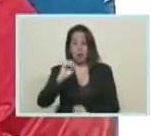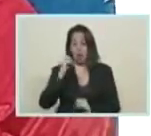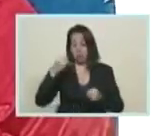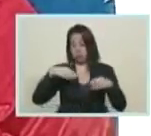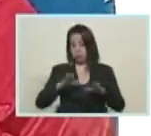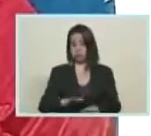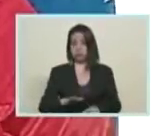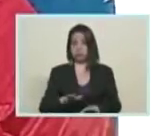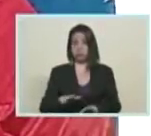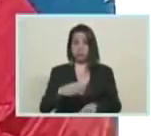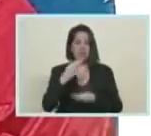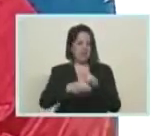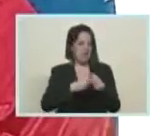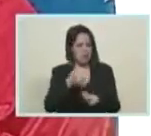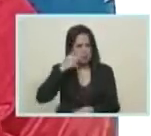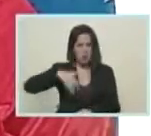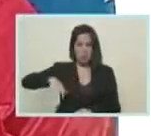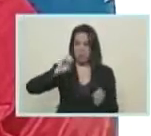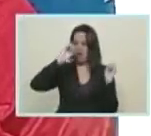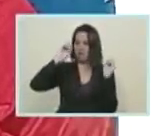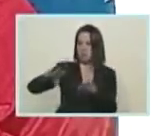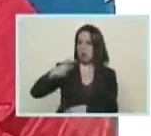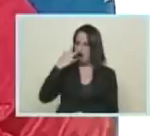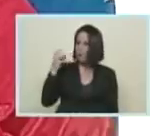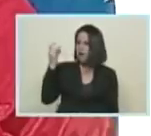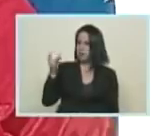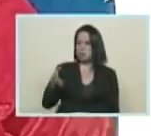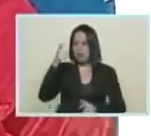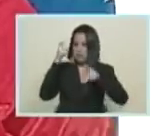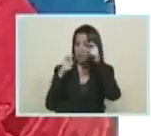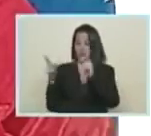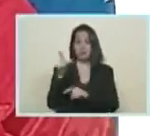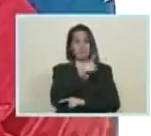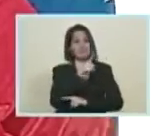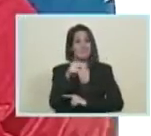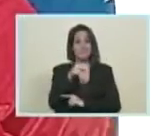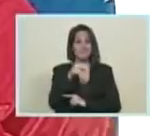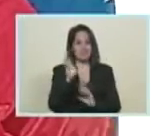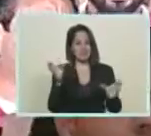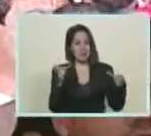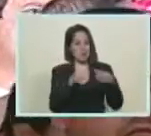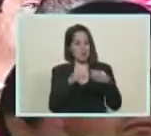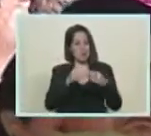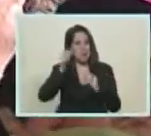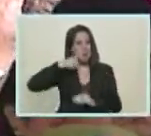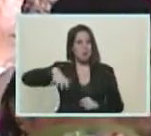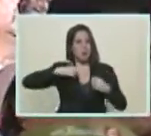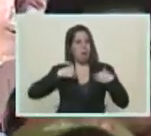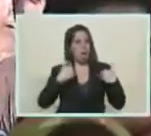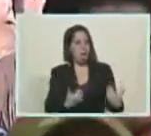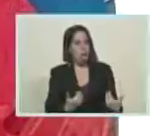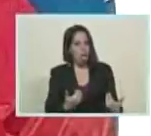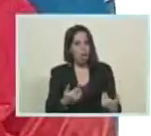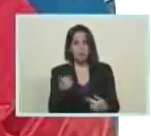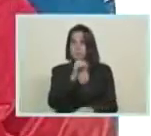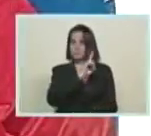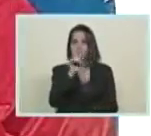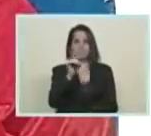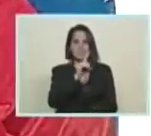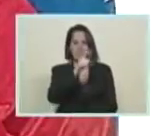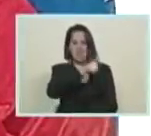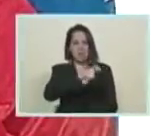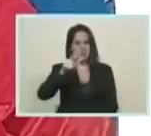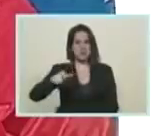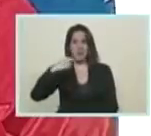¿Y qué hizo el pueblo? ¿Abandonó a Chávez? ¿Qué hizo el pueblo? ¿Se rindió? La gente